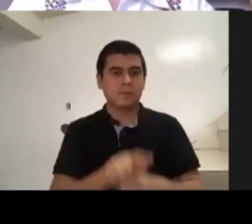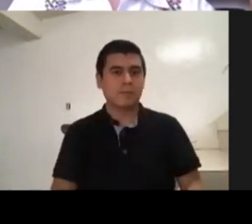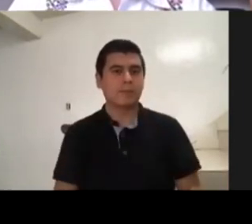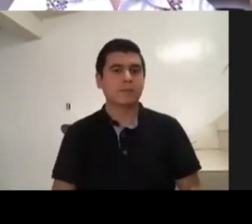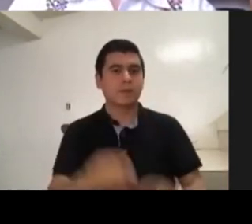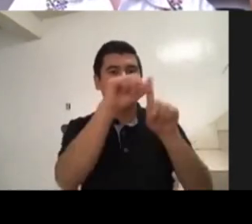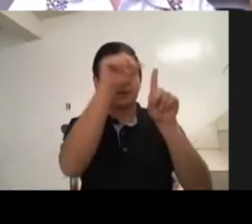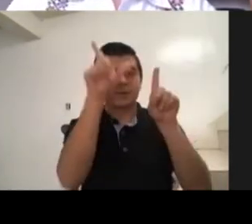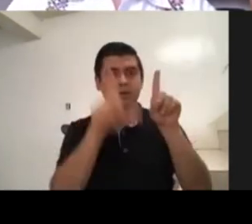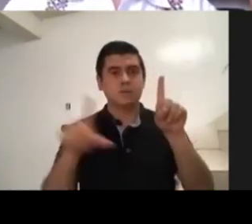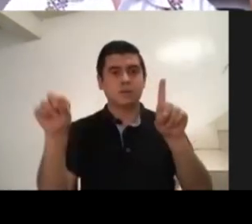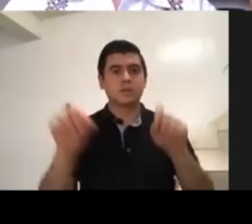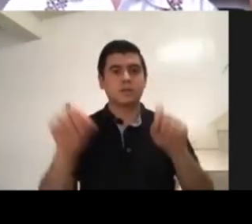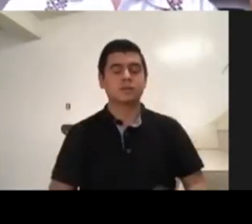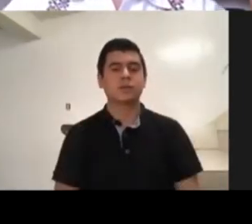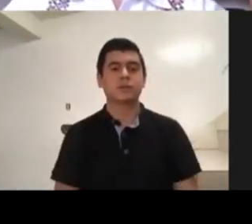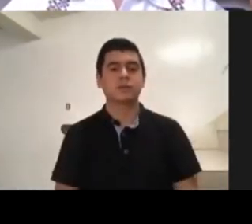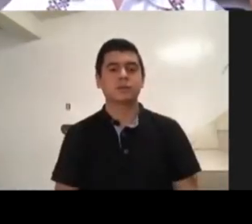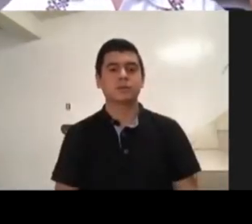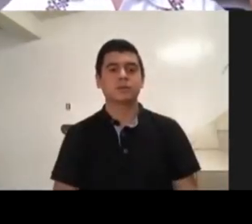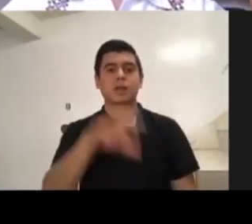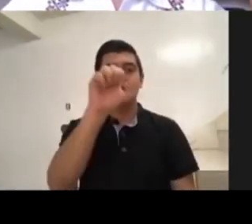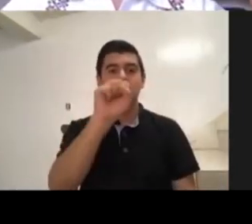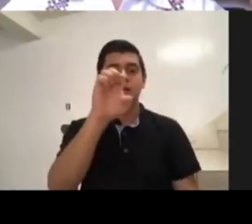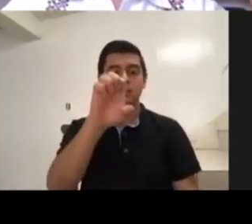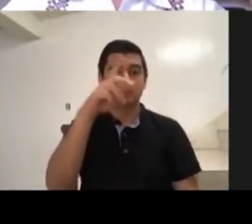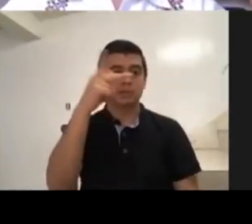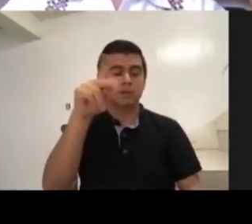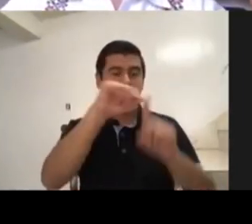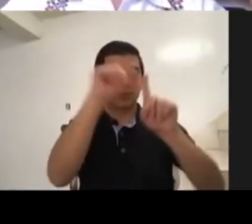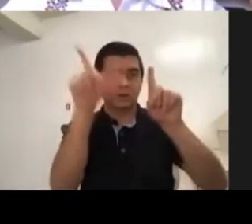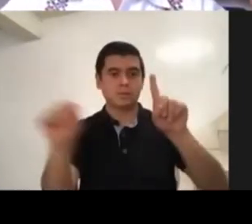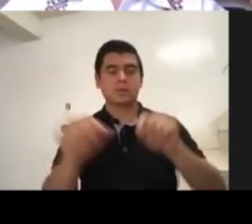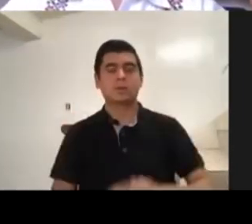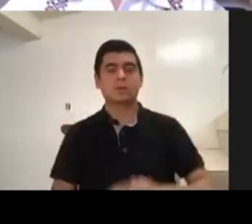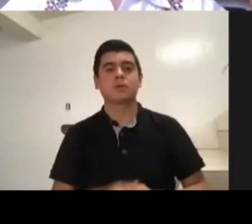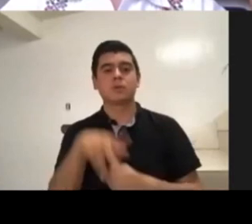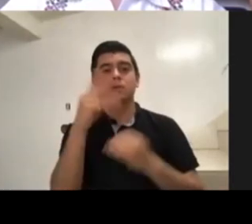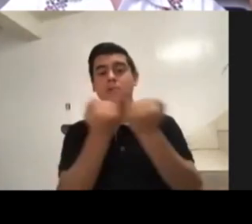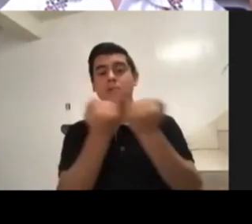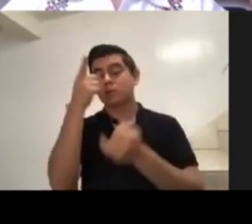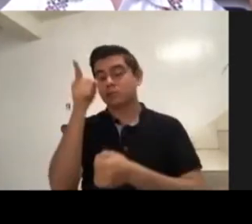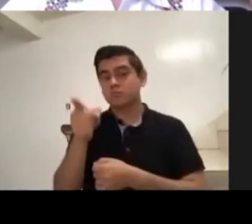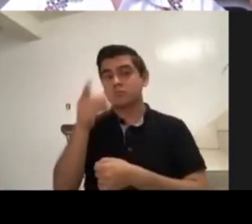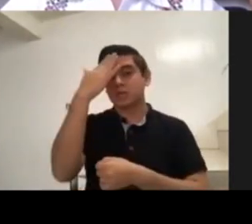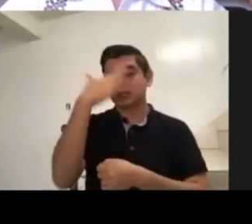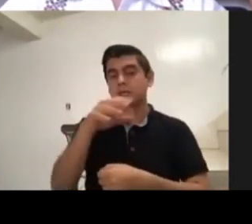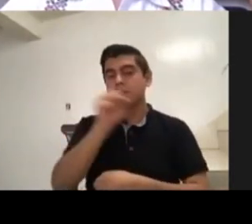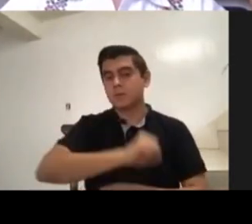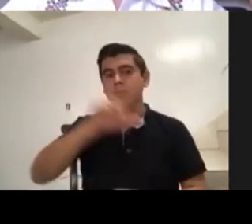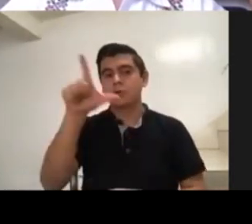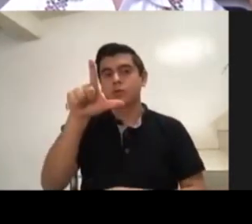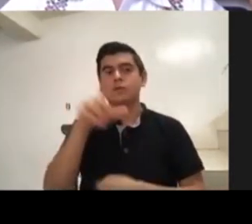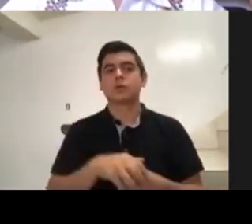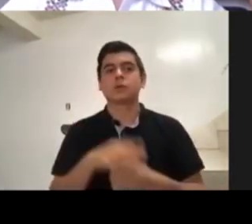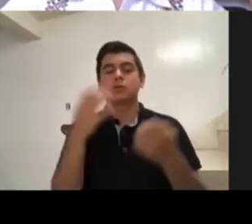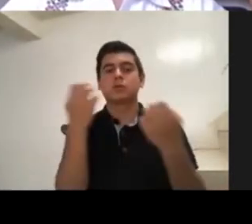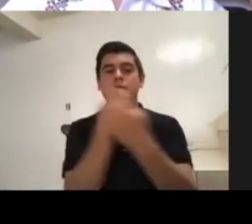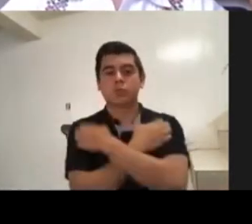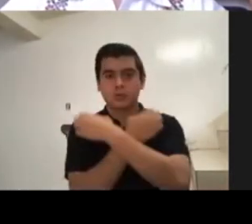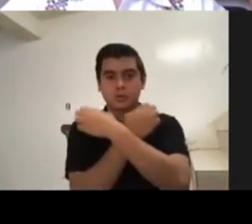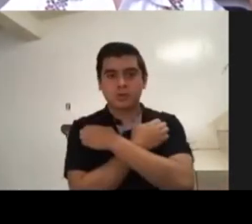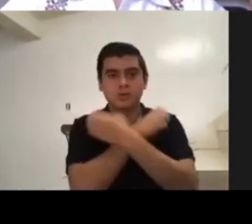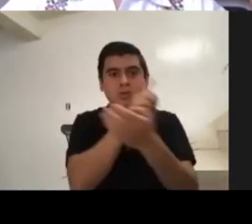Federal. Y es especialista en educación y discapacidad. Ha trabajado largo tiempo ya en la Secretaría de Educación